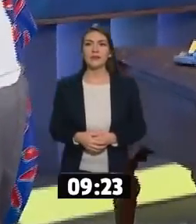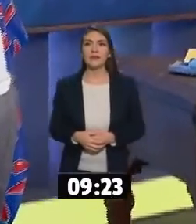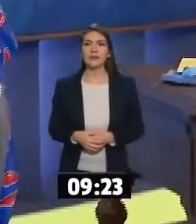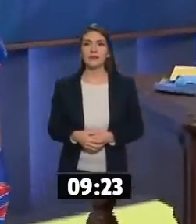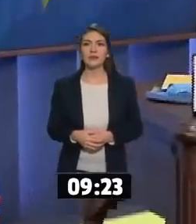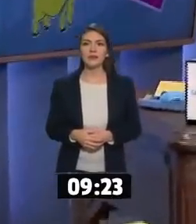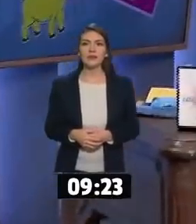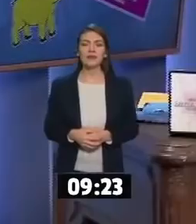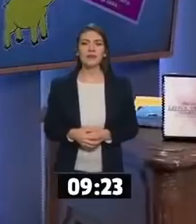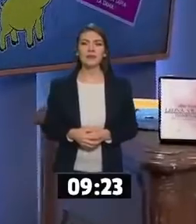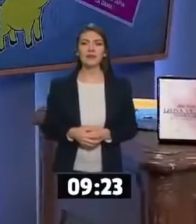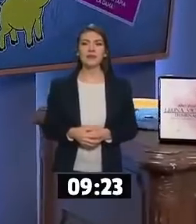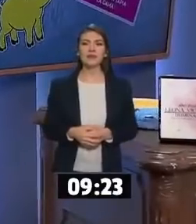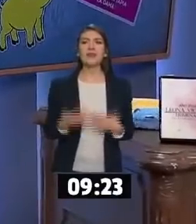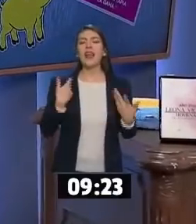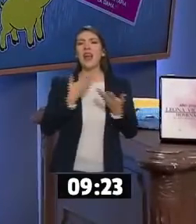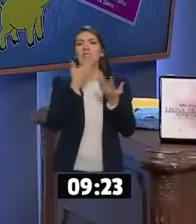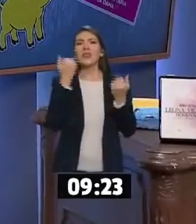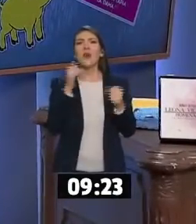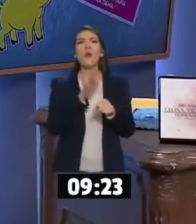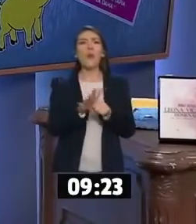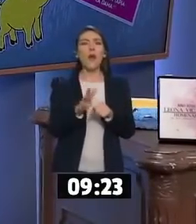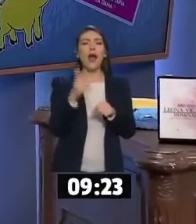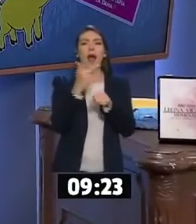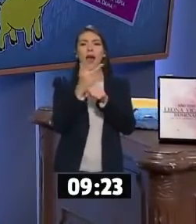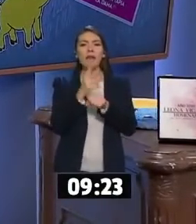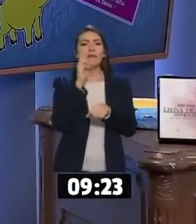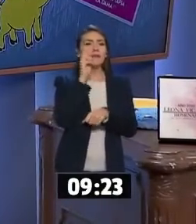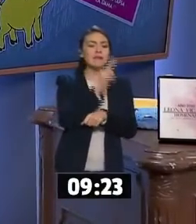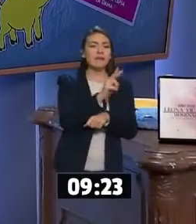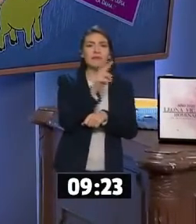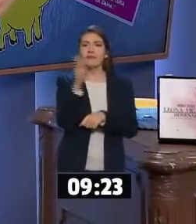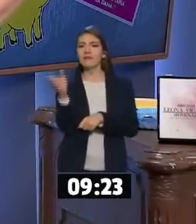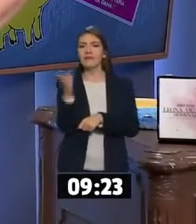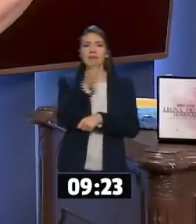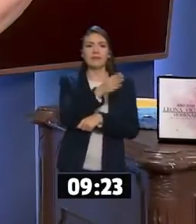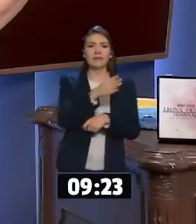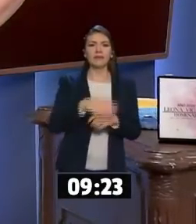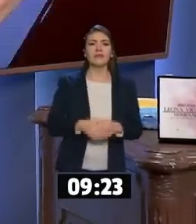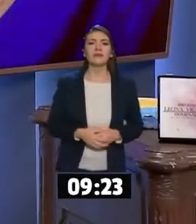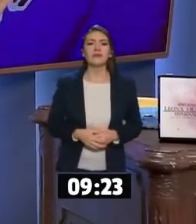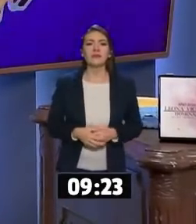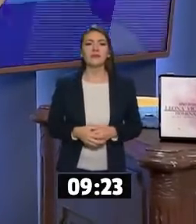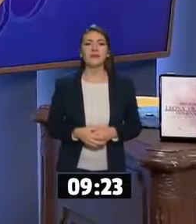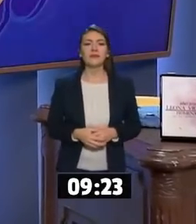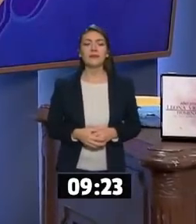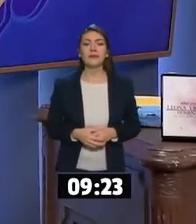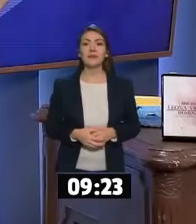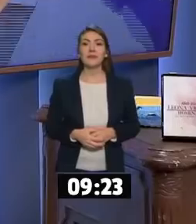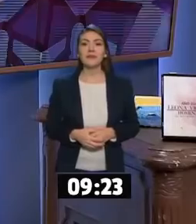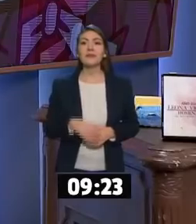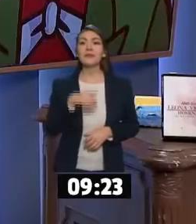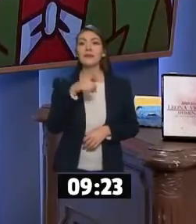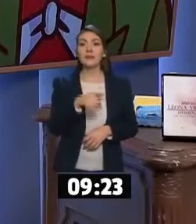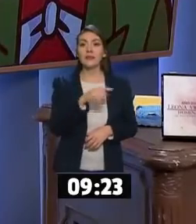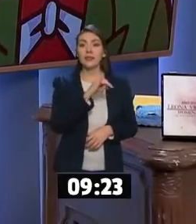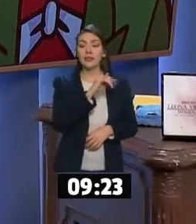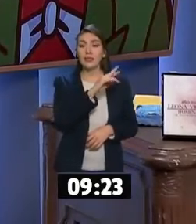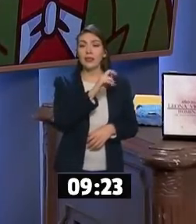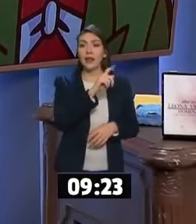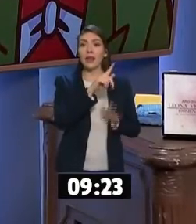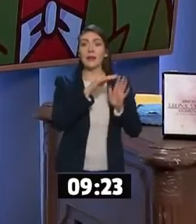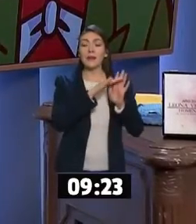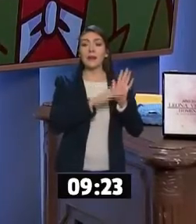a cuál veo. Acá, para acá. Israel rebaja a 12 años la edad para recibir la